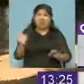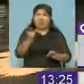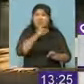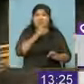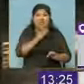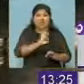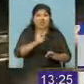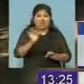manuscritos